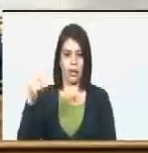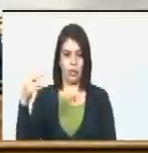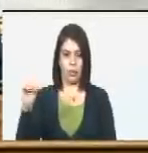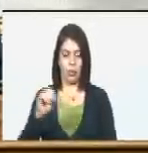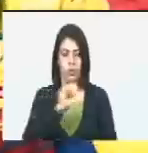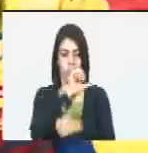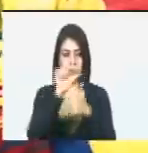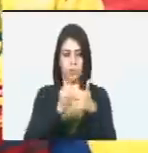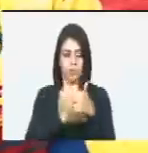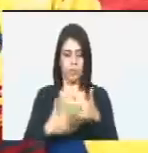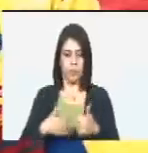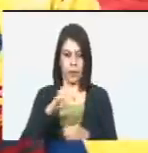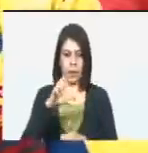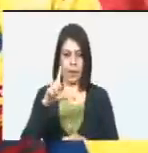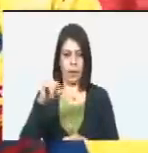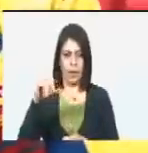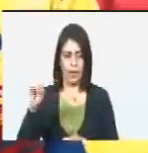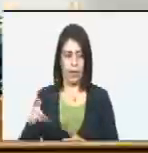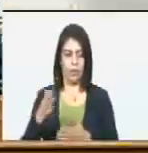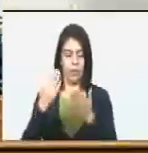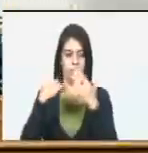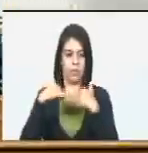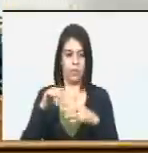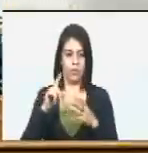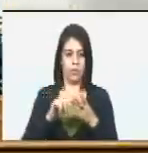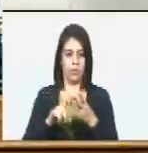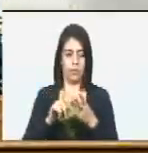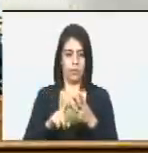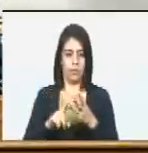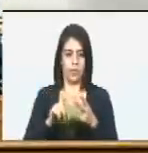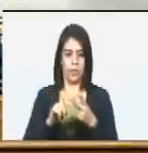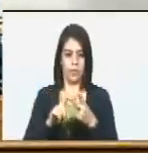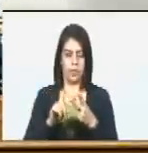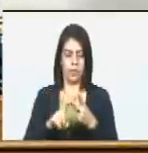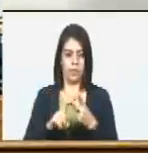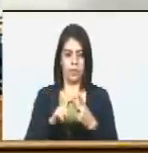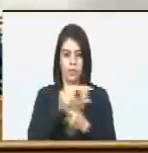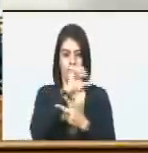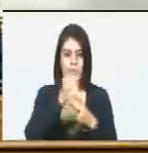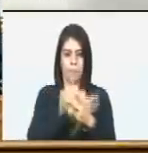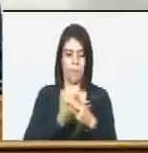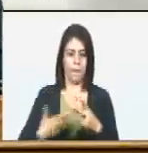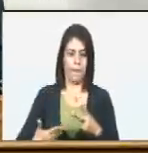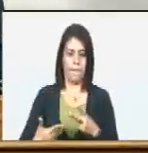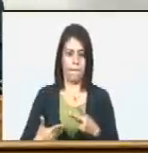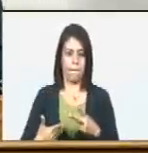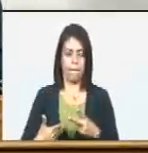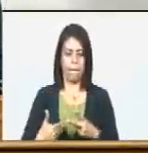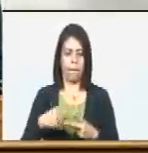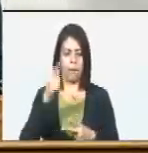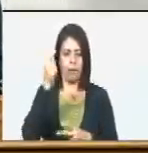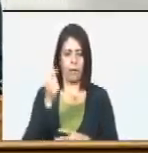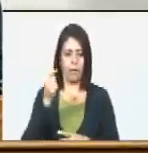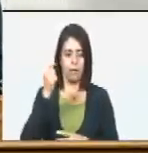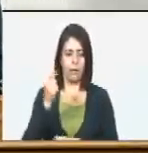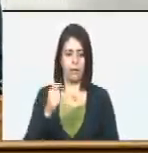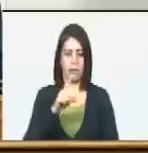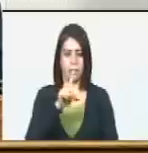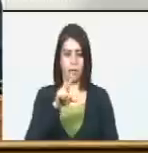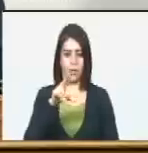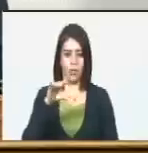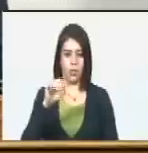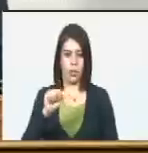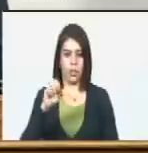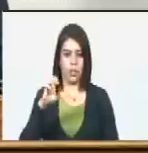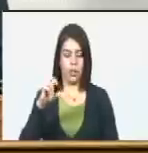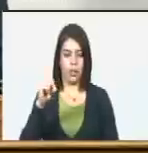Elio Serrano Carpio y segundo vicepresidente, el diputado Luis Eduardo